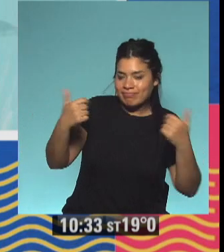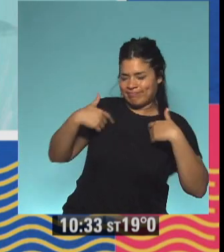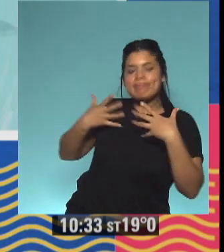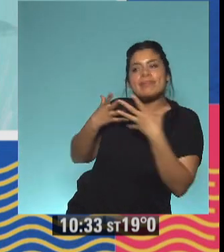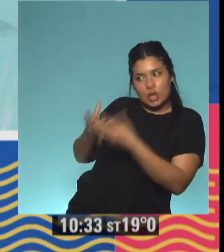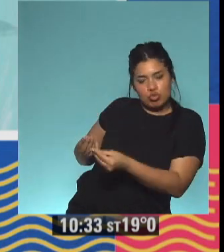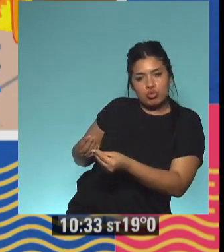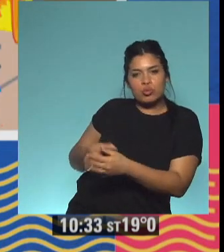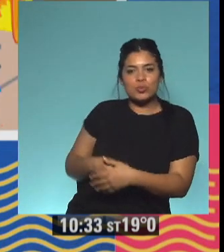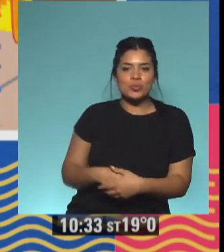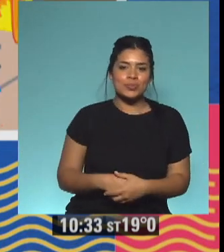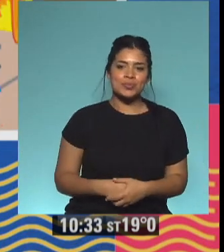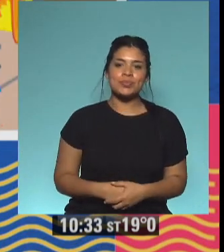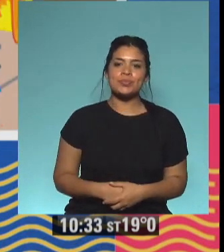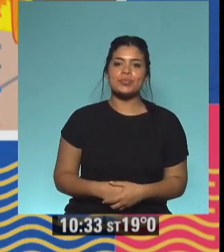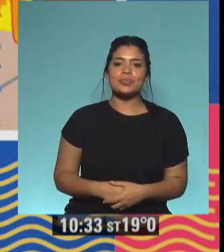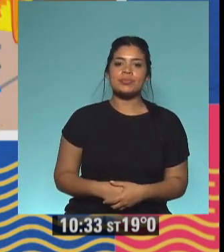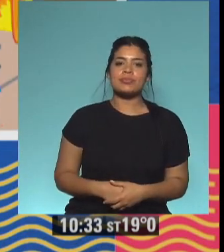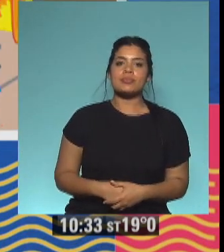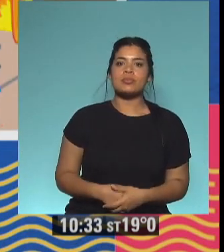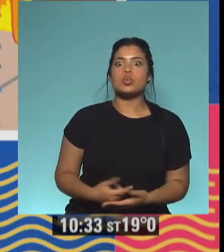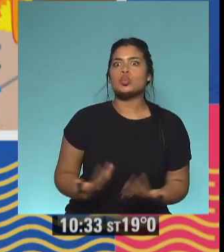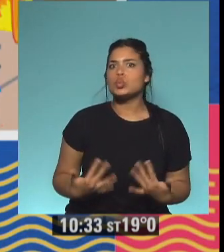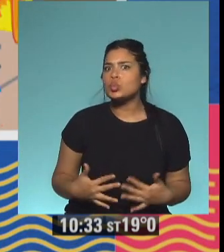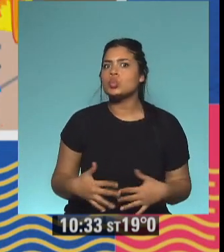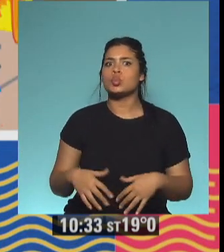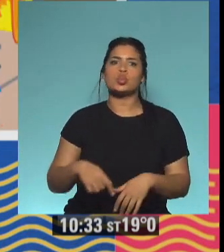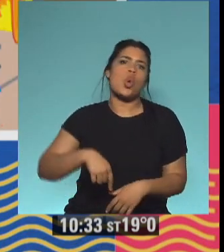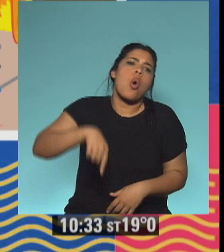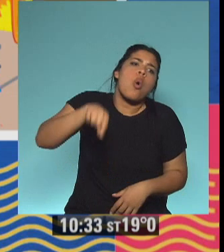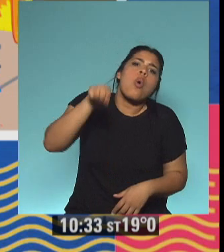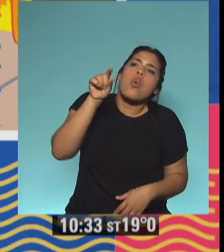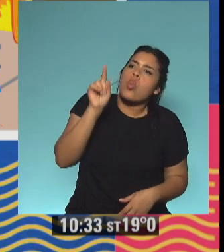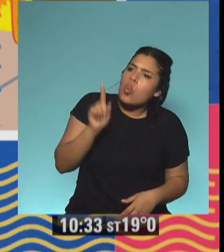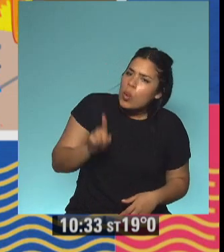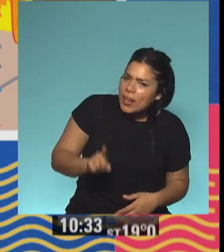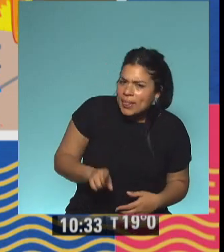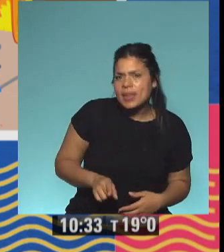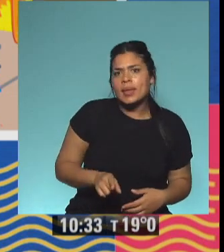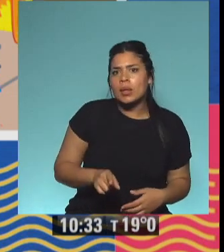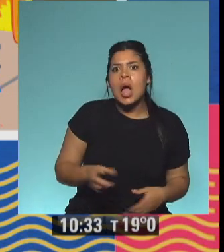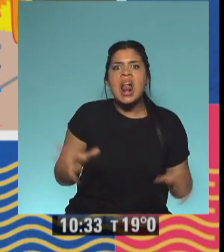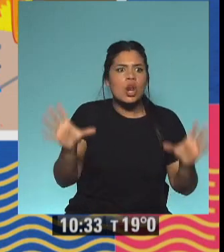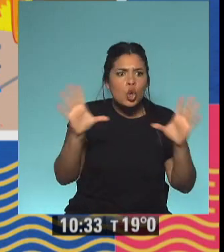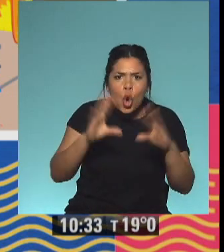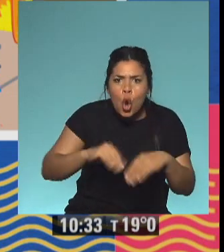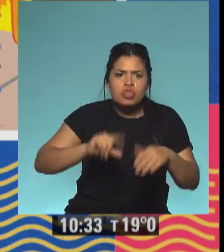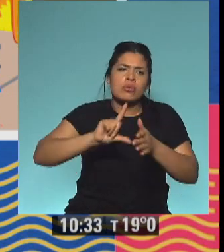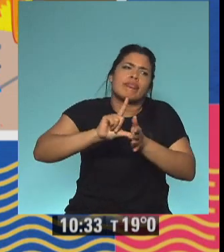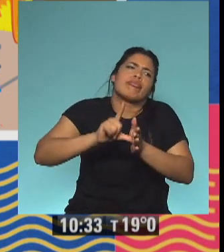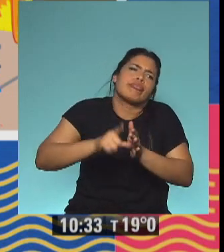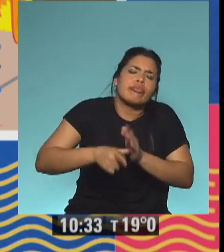dijo Teo. Pasaron todo el día y toda la noche